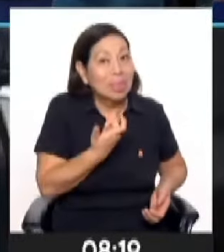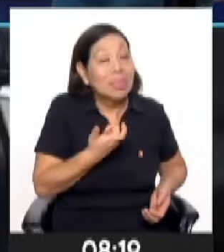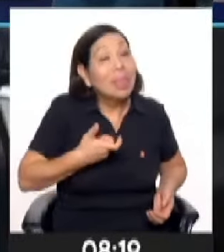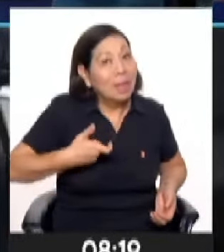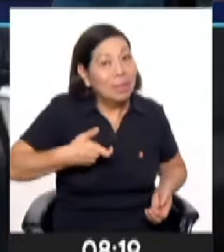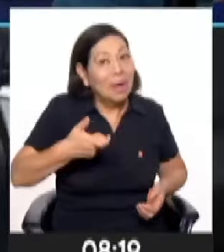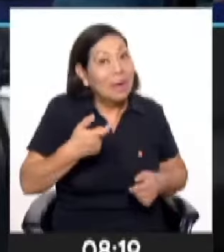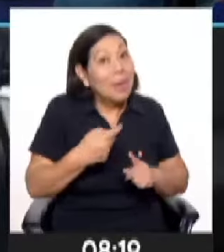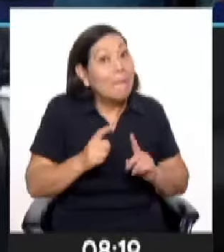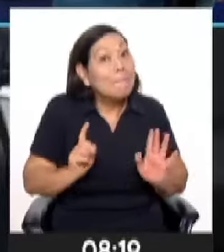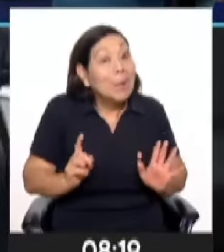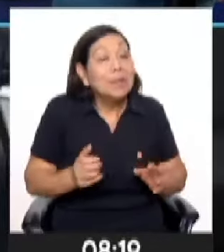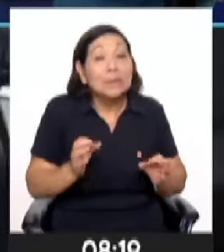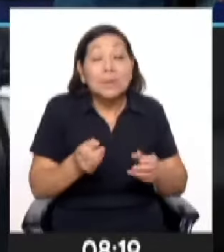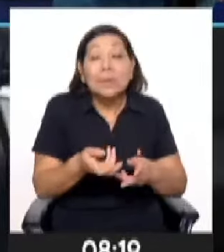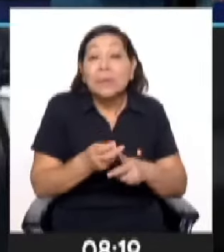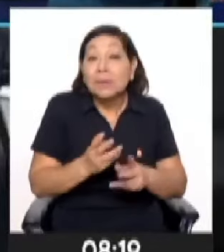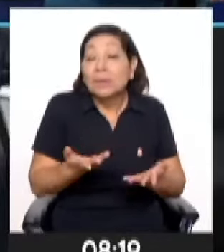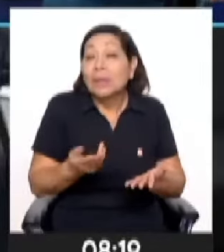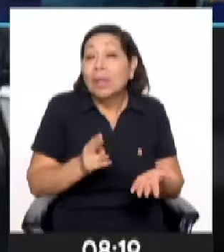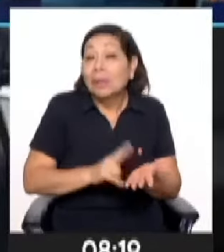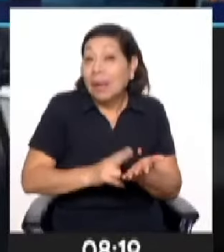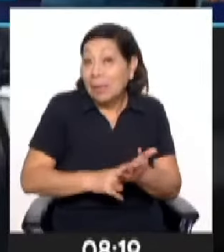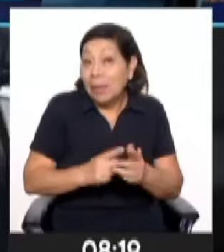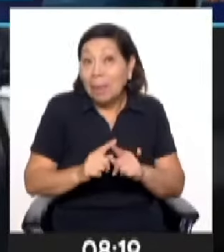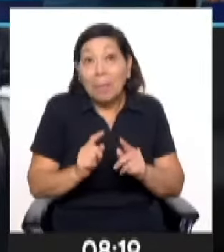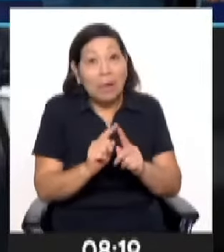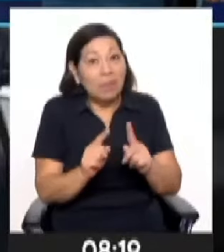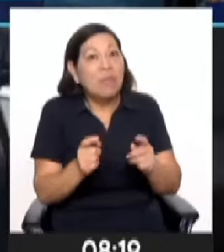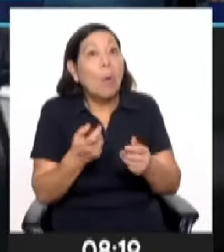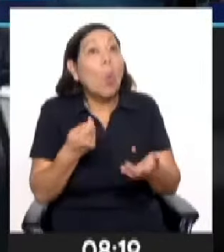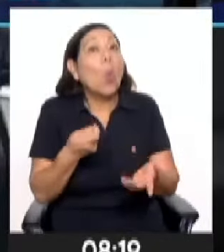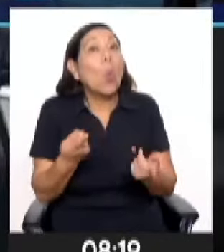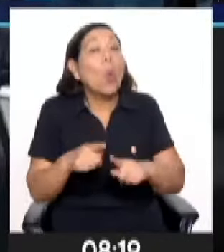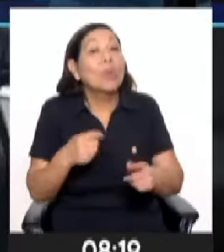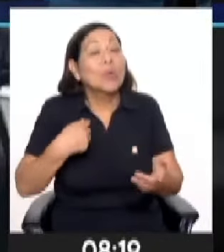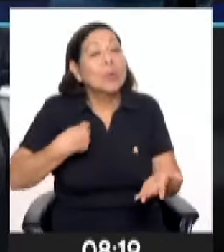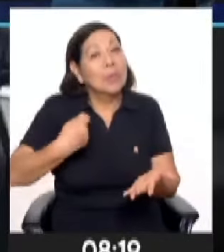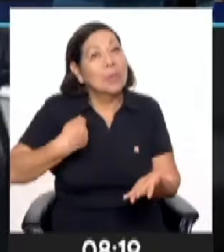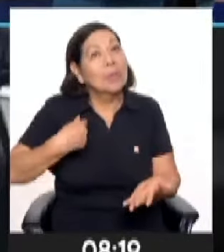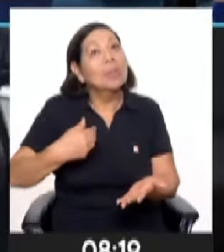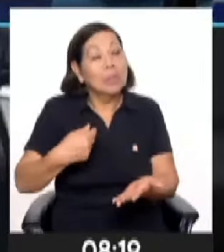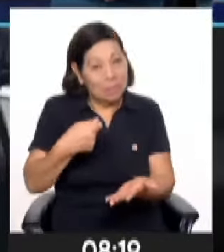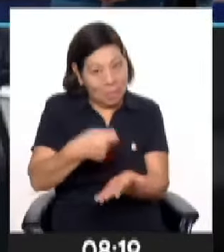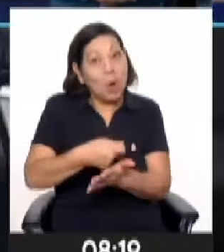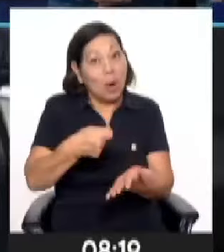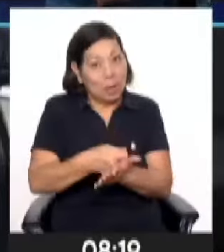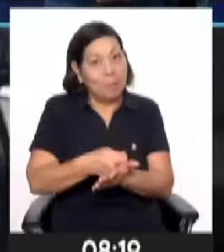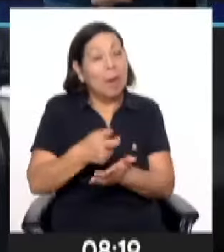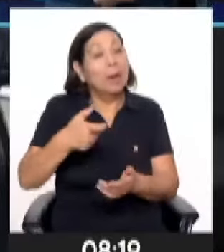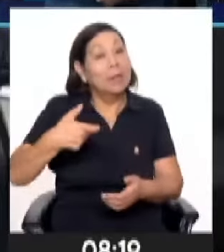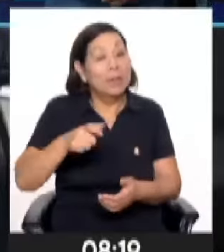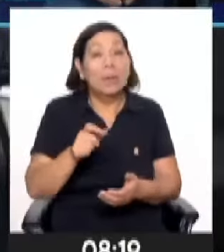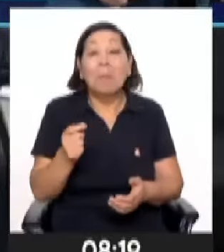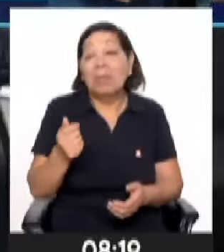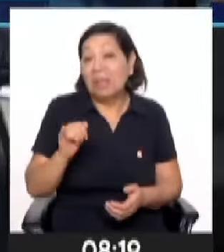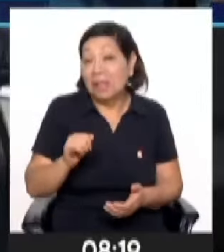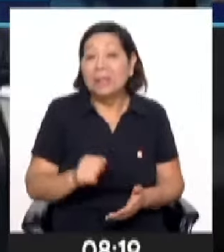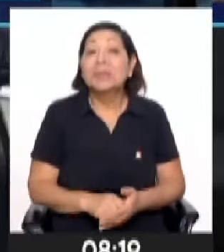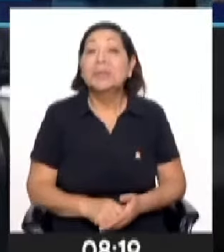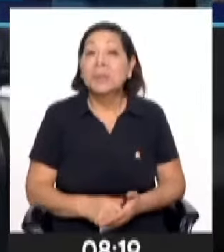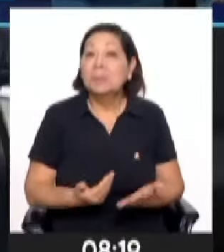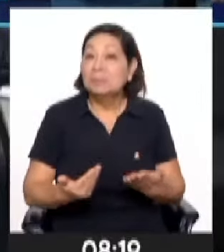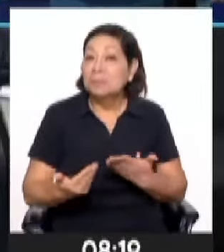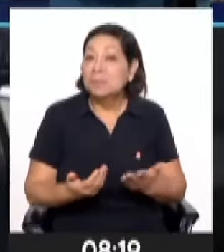tarjeta. La tarjeta no es mala, siempre y cuando yo consuma con la tarjeta y la fecha de pago cancele todo. Ahí es la mejor forma de usarla porque no te cobra intereses. Bueno, y también una